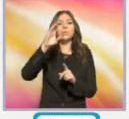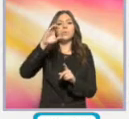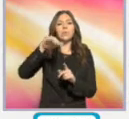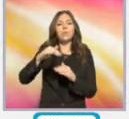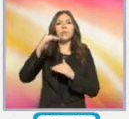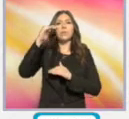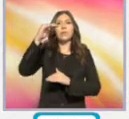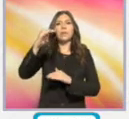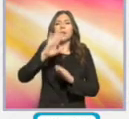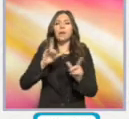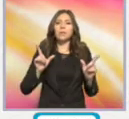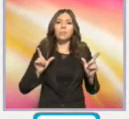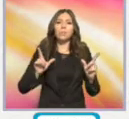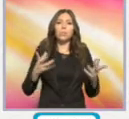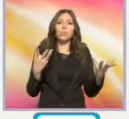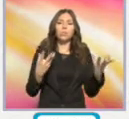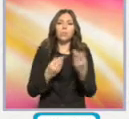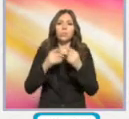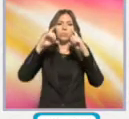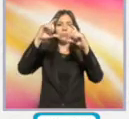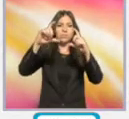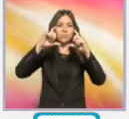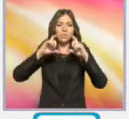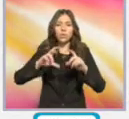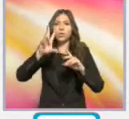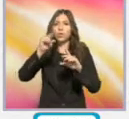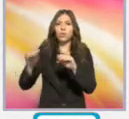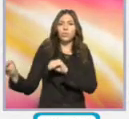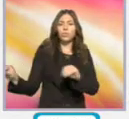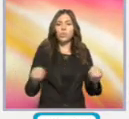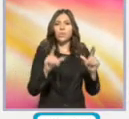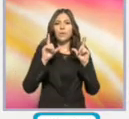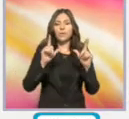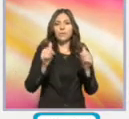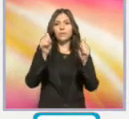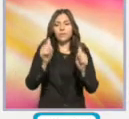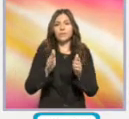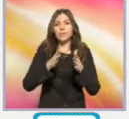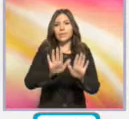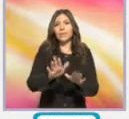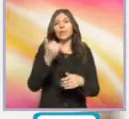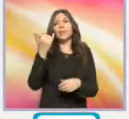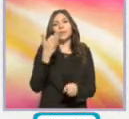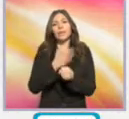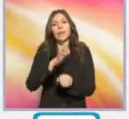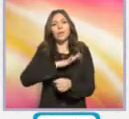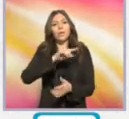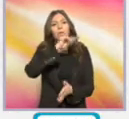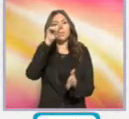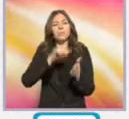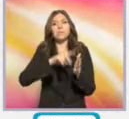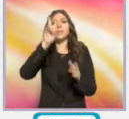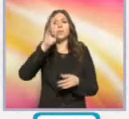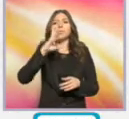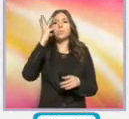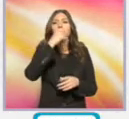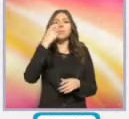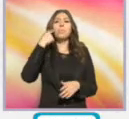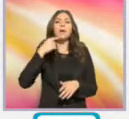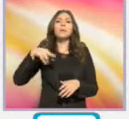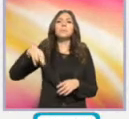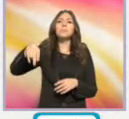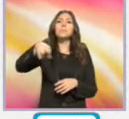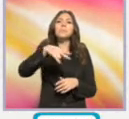para que se quedara ahí Es junto a la para otra que de- sí la veas. Ya no la vas a mover. ya no la vas a mover. Entonces, bueno, tenemos un lugar muy agradable para un